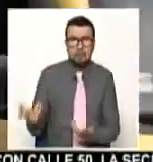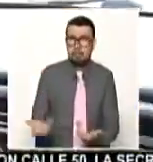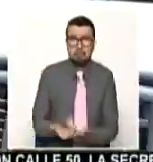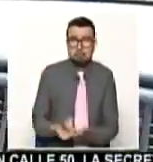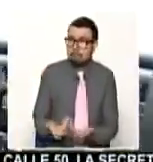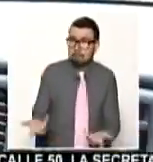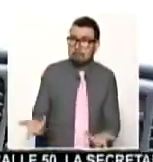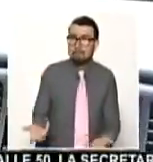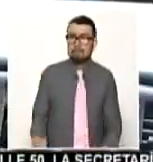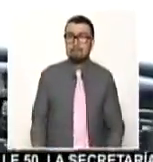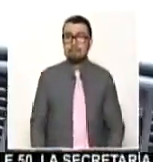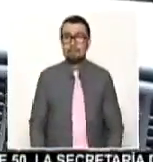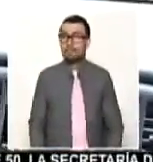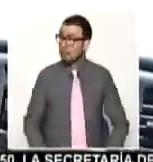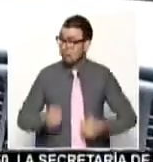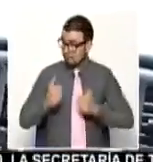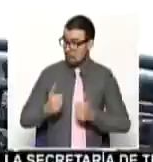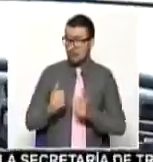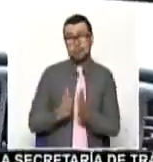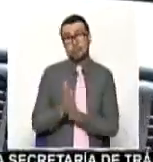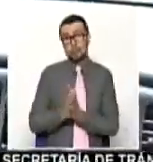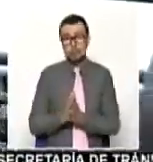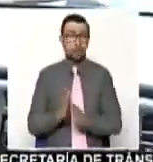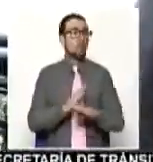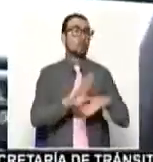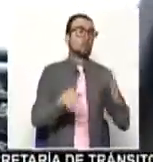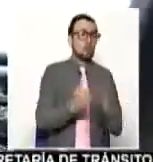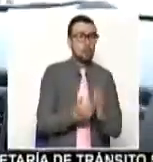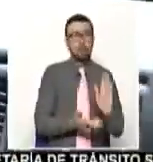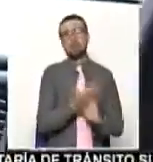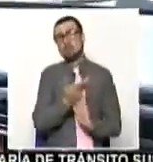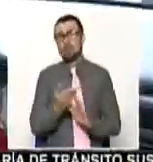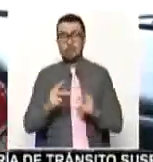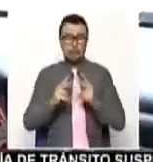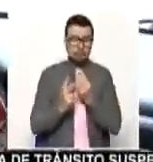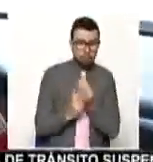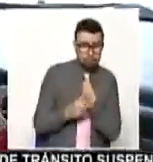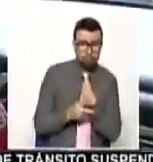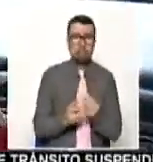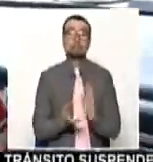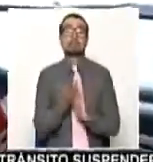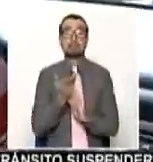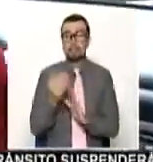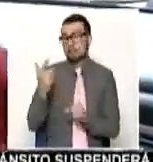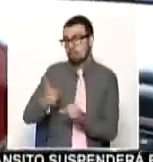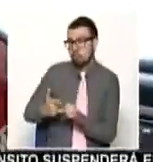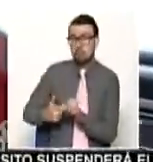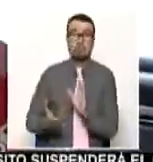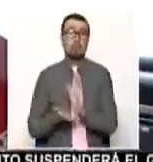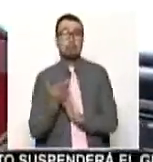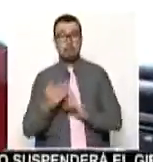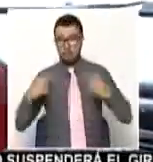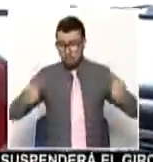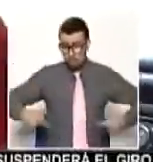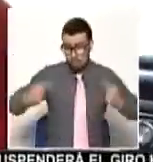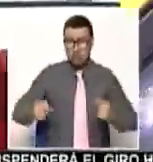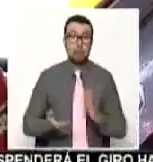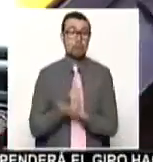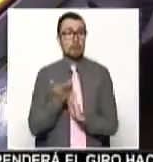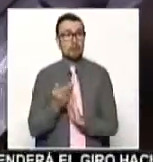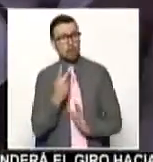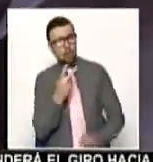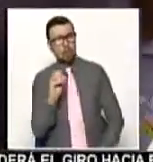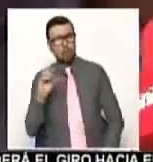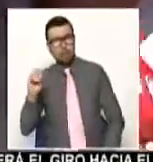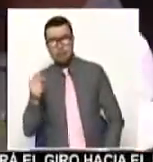la norma. Está bueno porque todo sube, los repuestos, el combustible, las llantas, entonces pues los 200 pesitos,